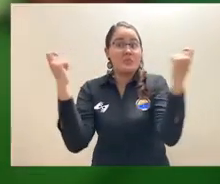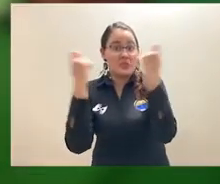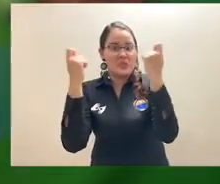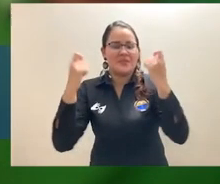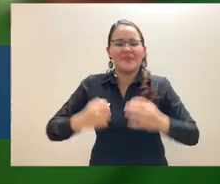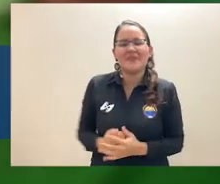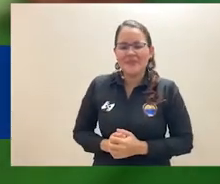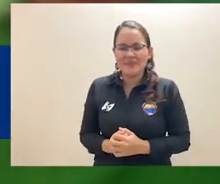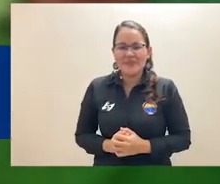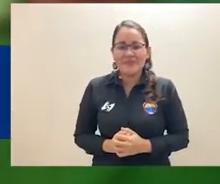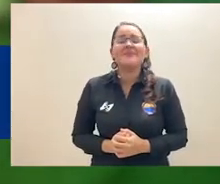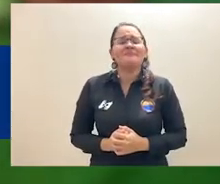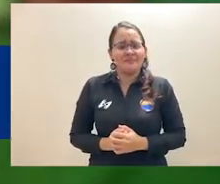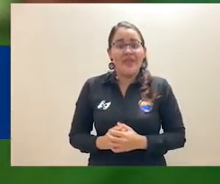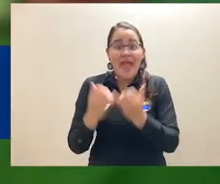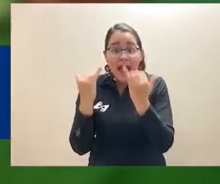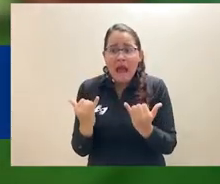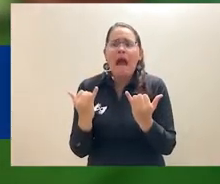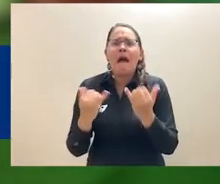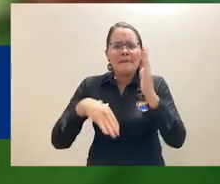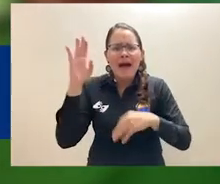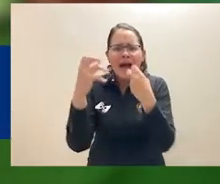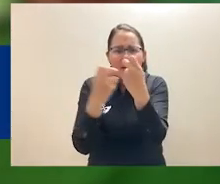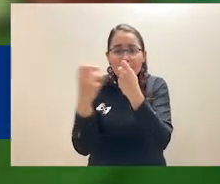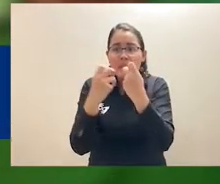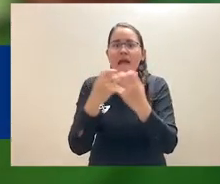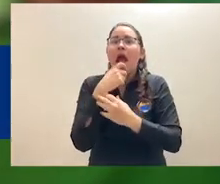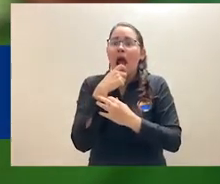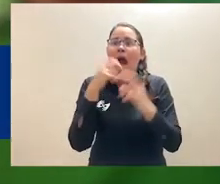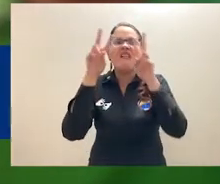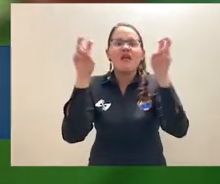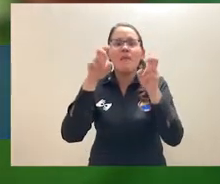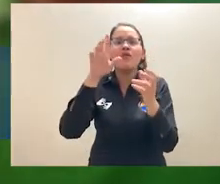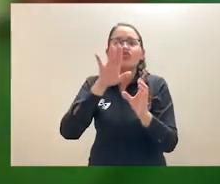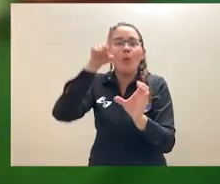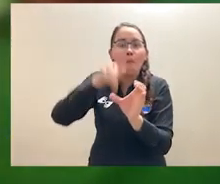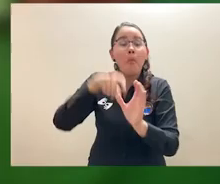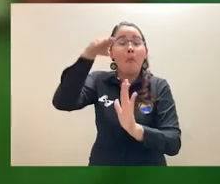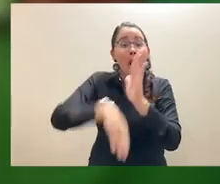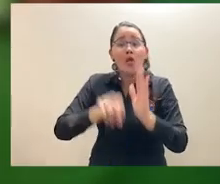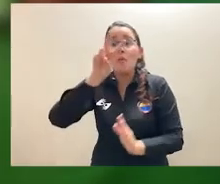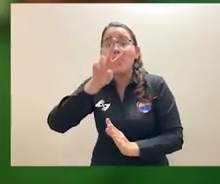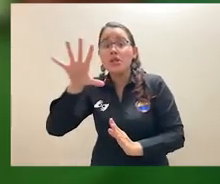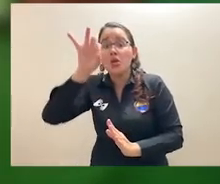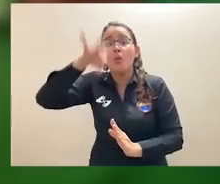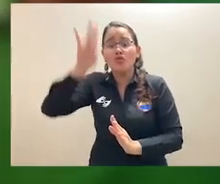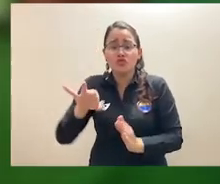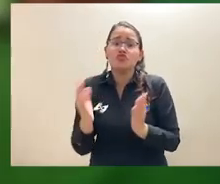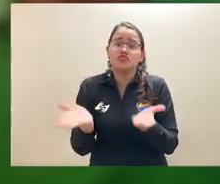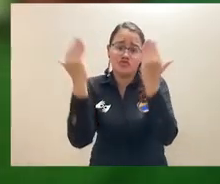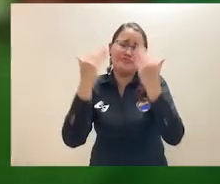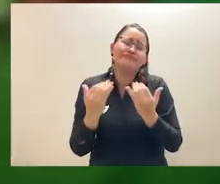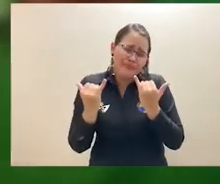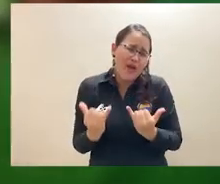descuento que están ofertando, el 25%, me parece muy bueno, ya que la situación por la que estamos pasando